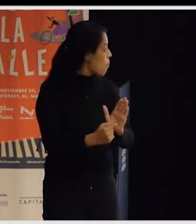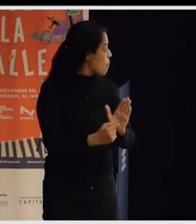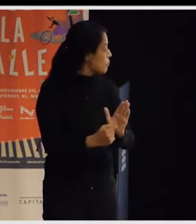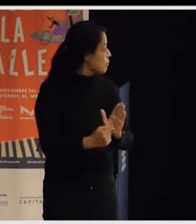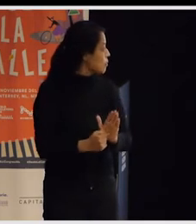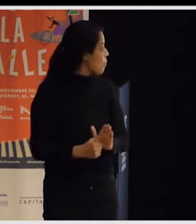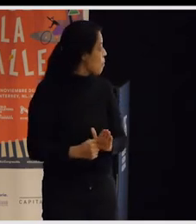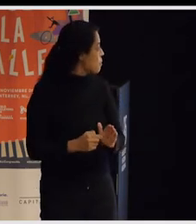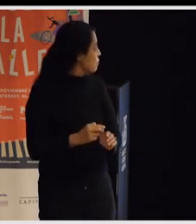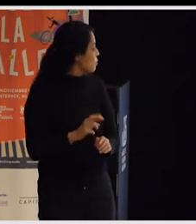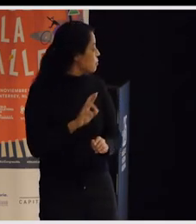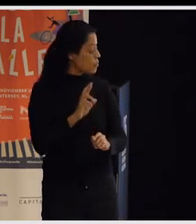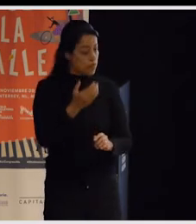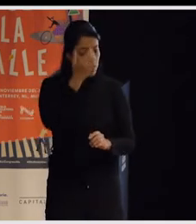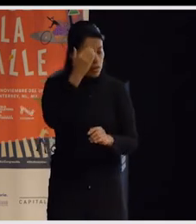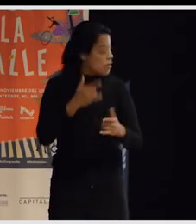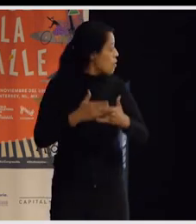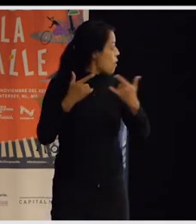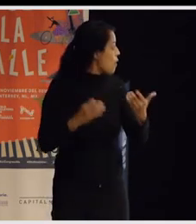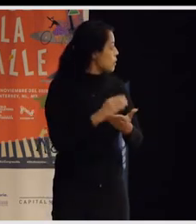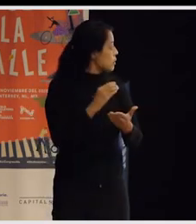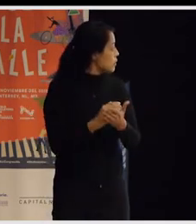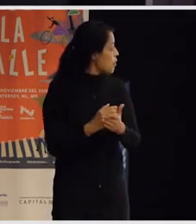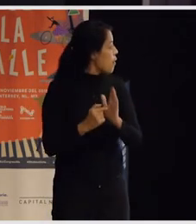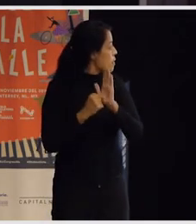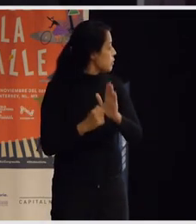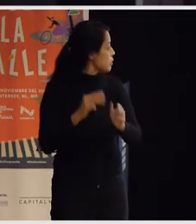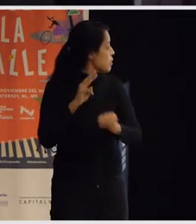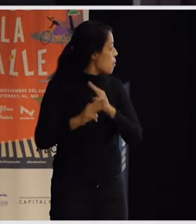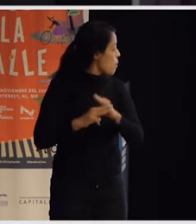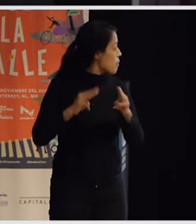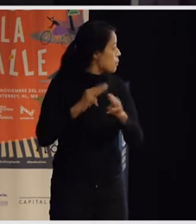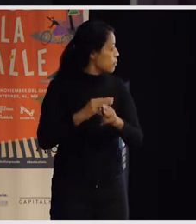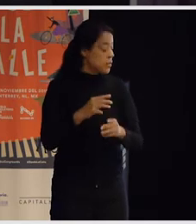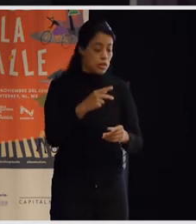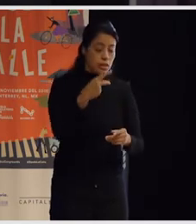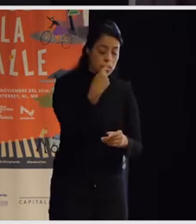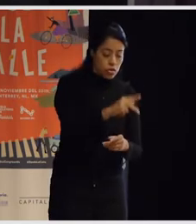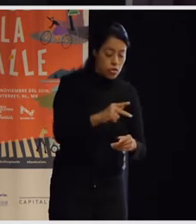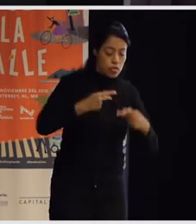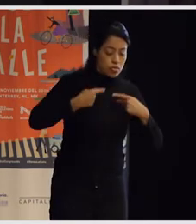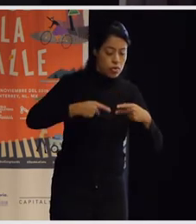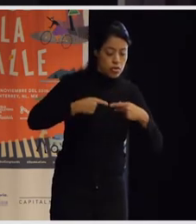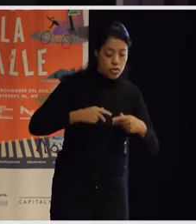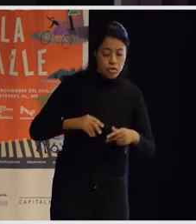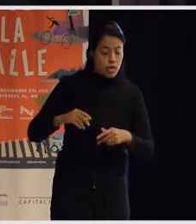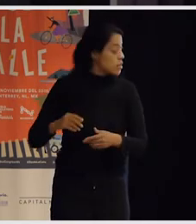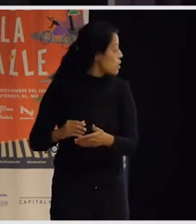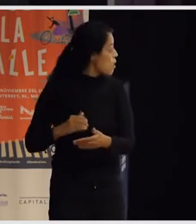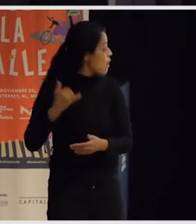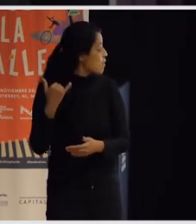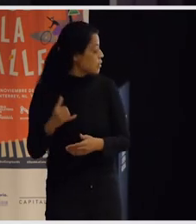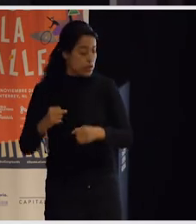entre sus habitantes el poder y la ciudadanía cuando leía son las relaciones de los habitantes del poder y la ciudadanía y ver la ciudad te das